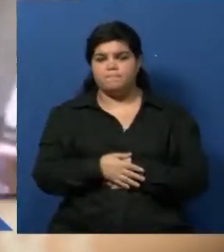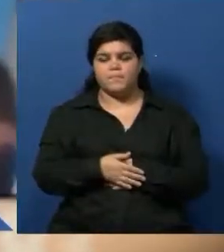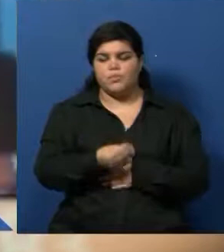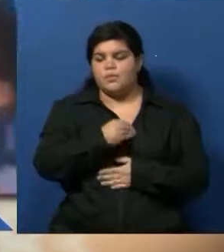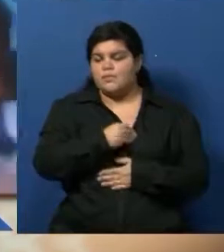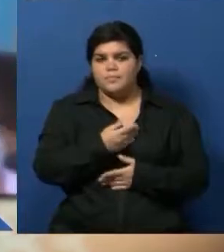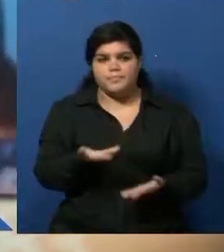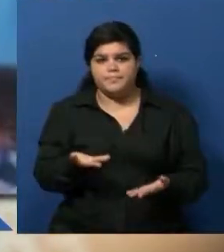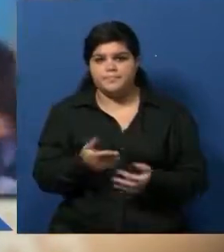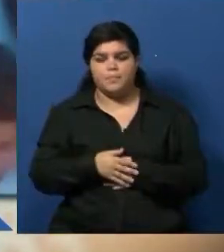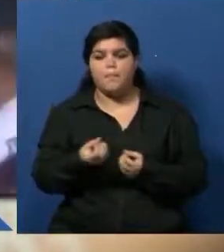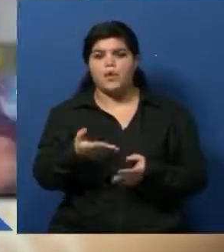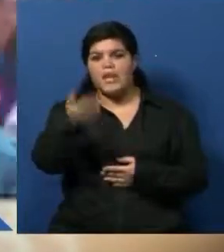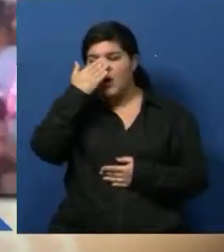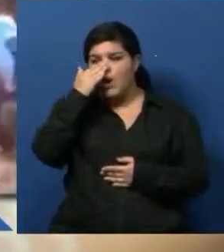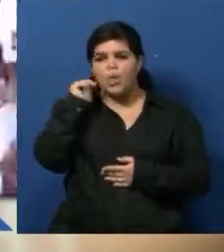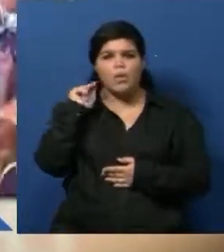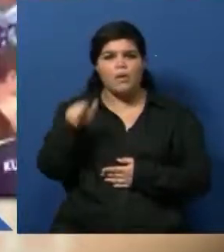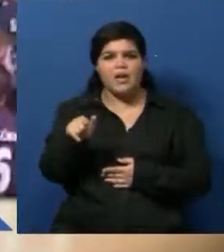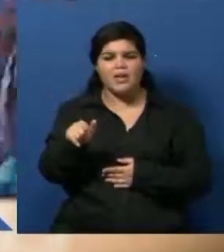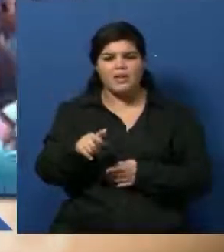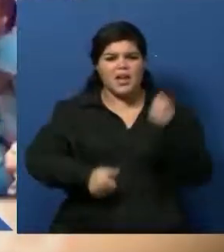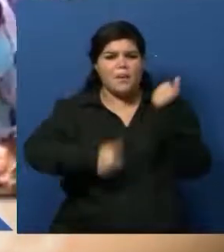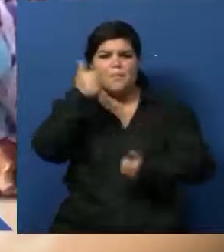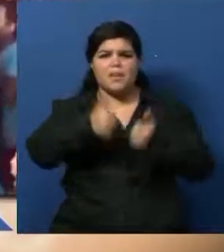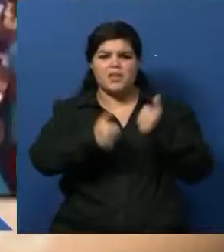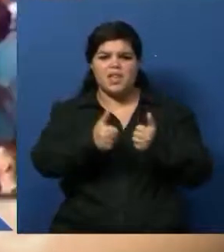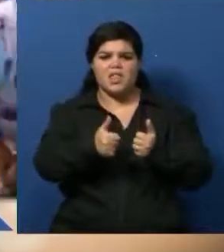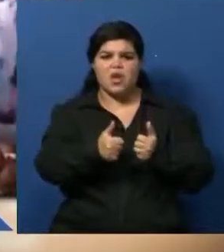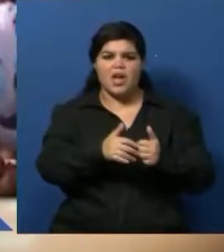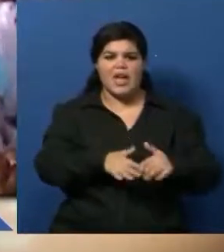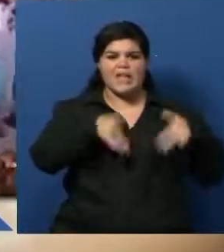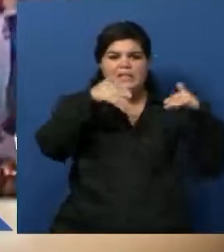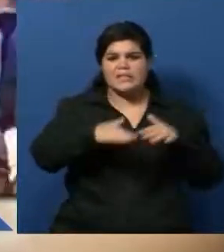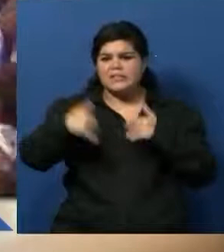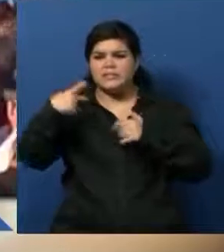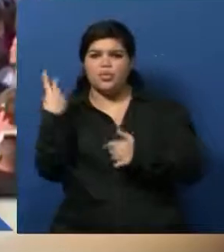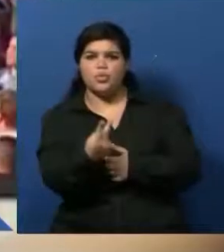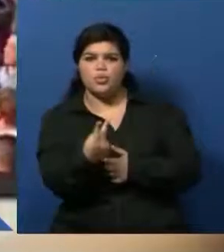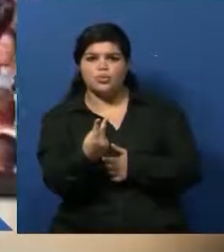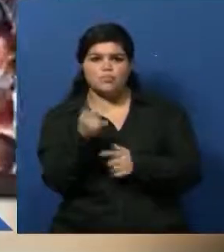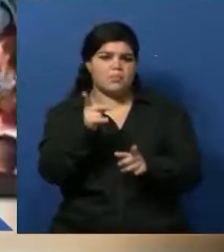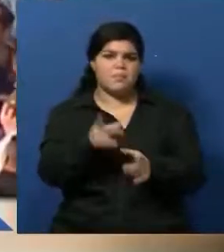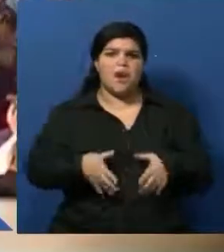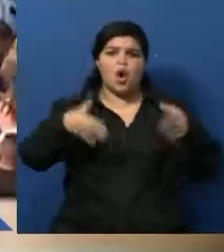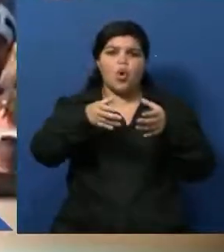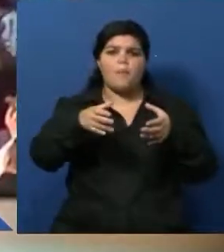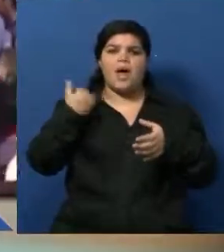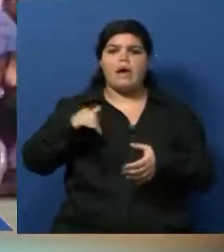lástima porque históricamente en Córdoba se han jugado partidos hasta incluso con dos hinchadas, si no recordar las últimas dos finales de Copa Argentina, claro. Y nunca